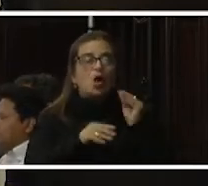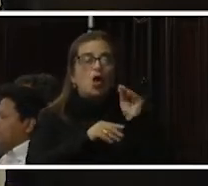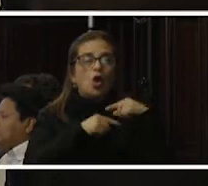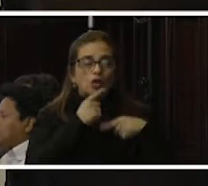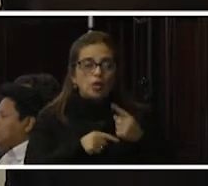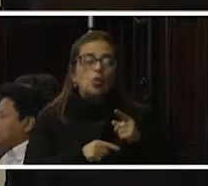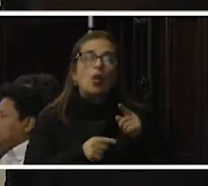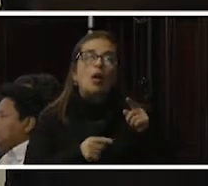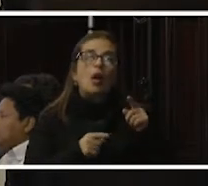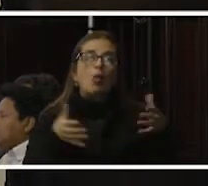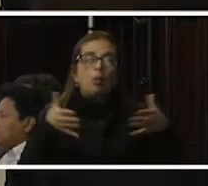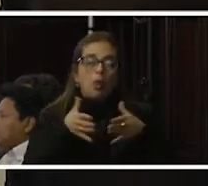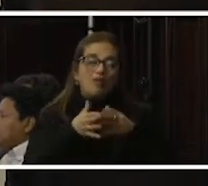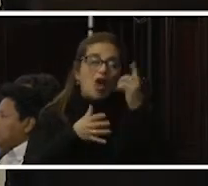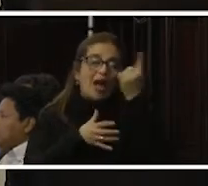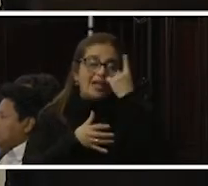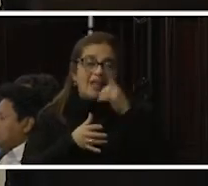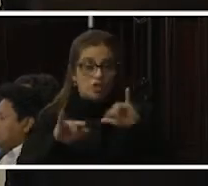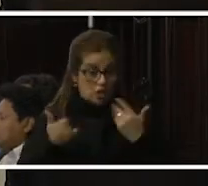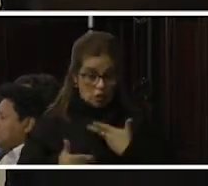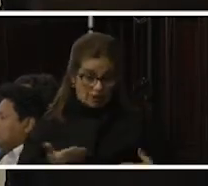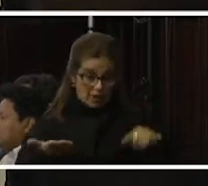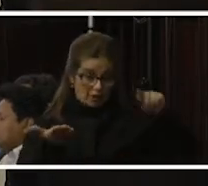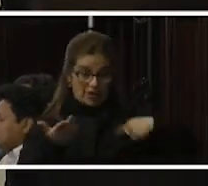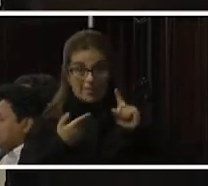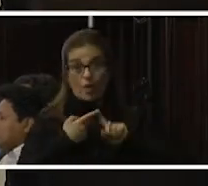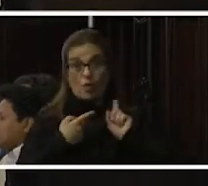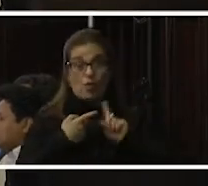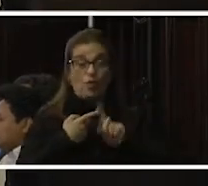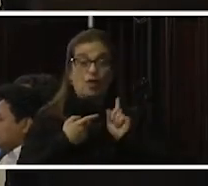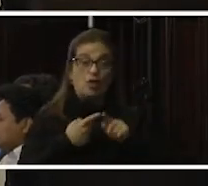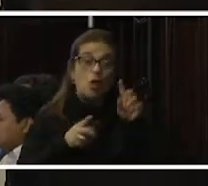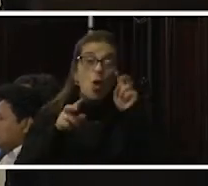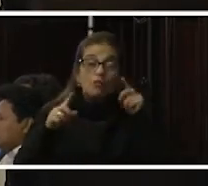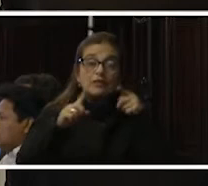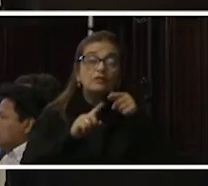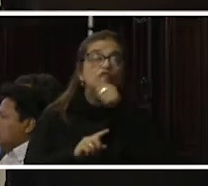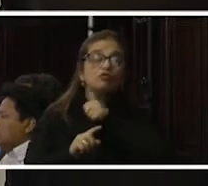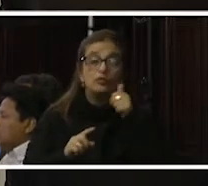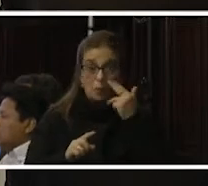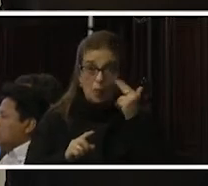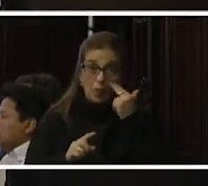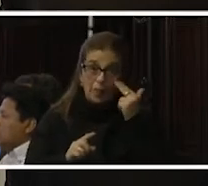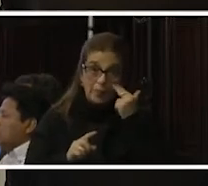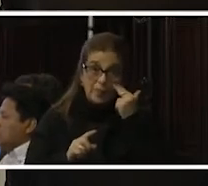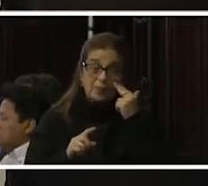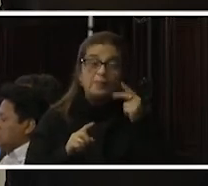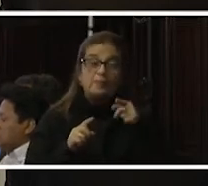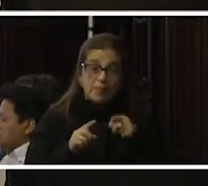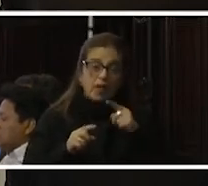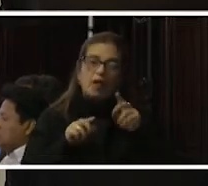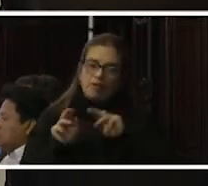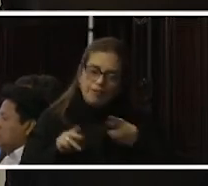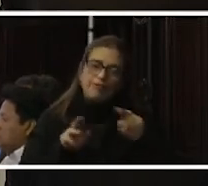Estado firmó un convenio para solucionar la problemática, aún persisten